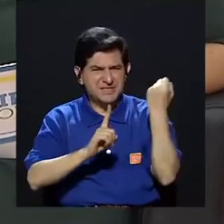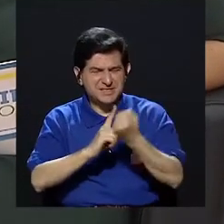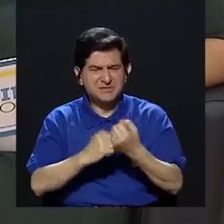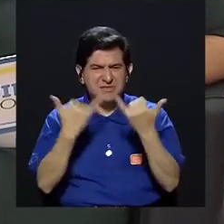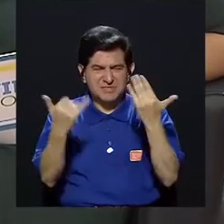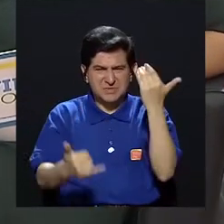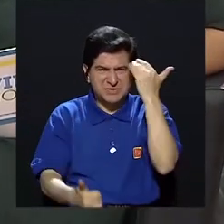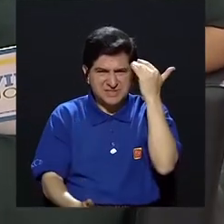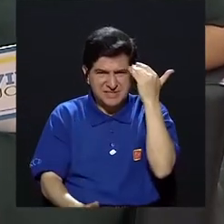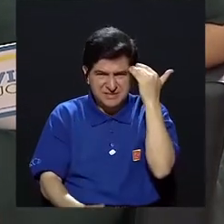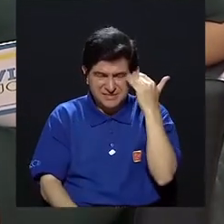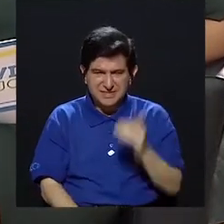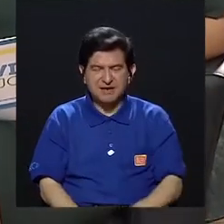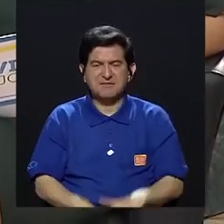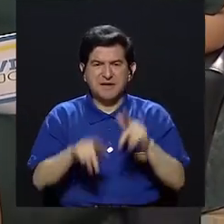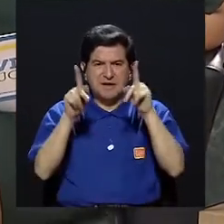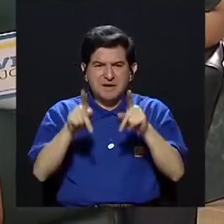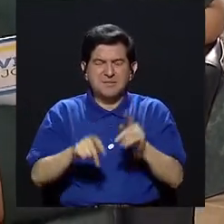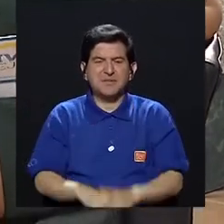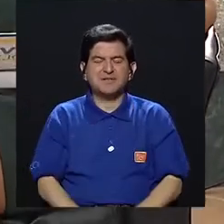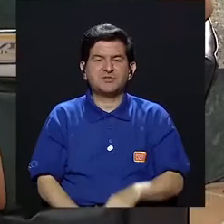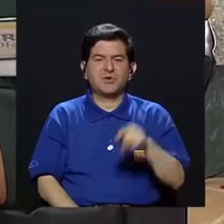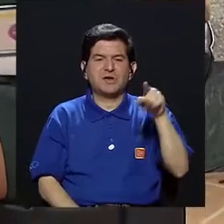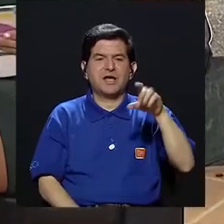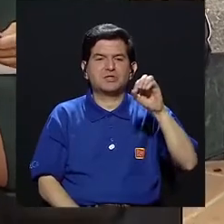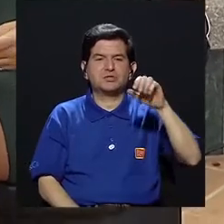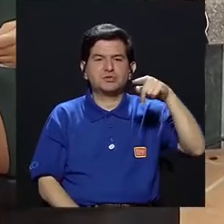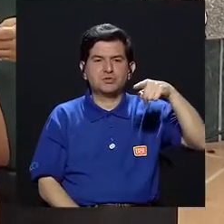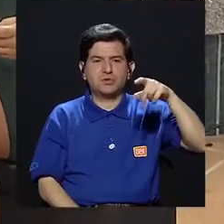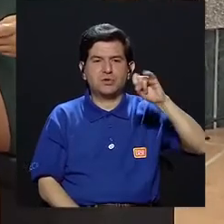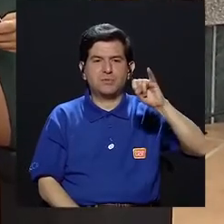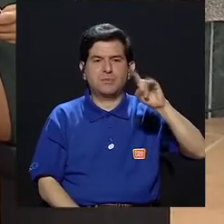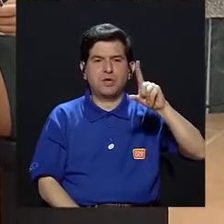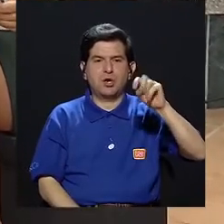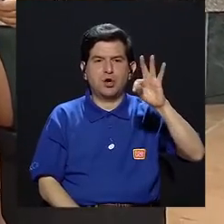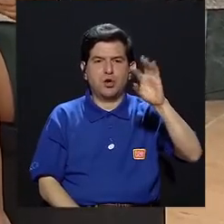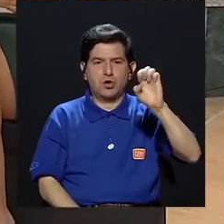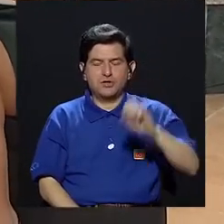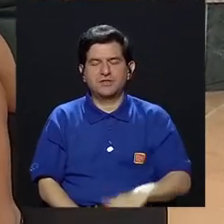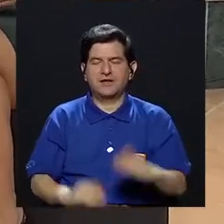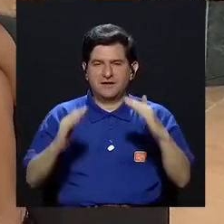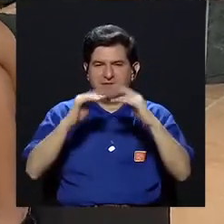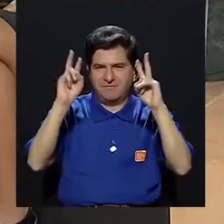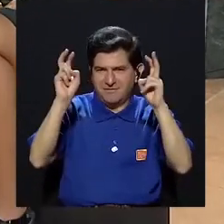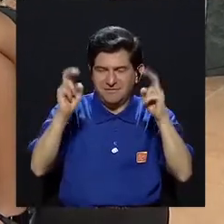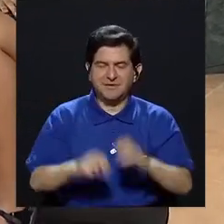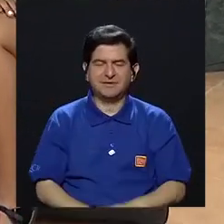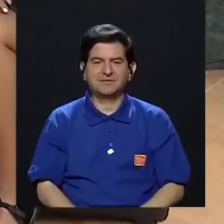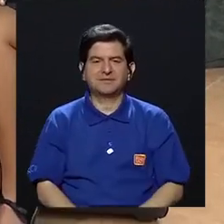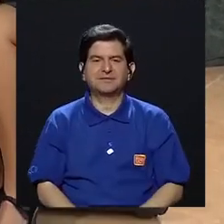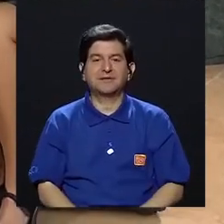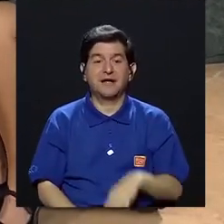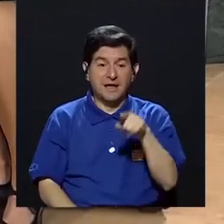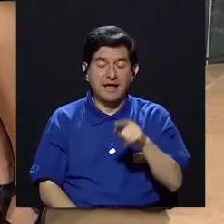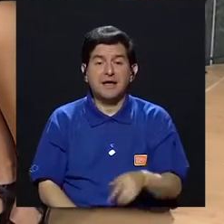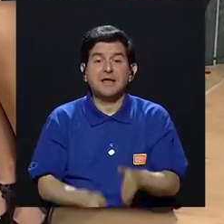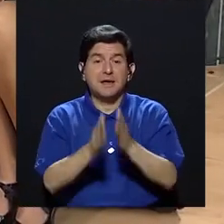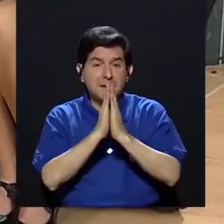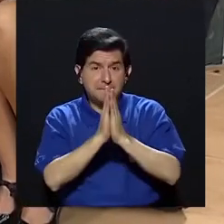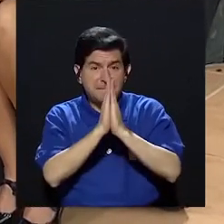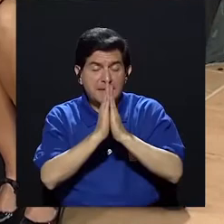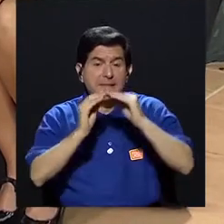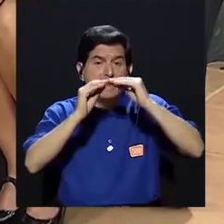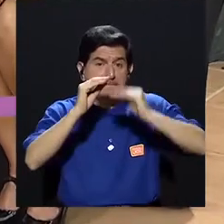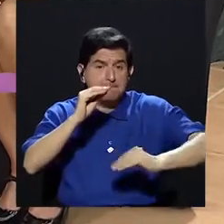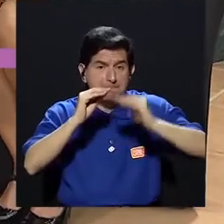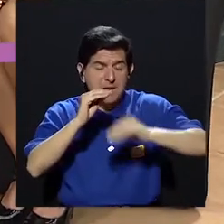como es bien sabido, que son los opilotes de la vivienda y todo esto. Entonces, nuestro requisito es ese, les pedimos